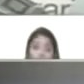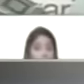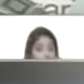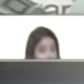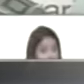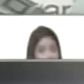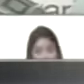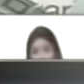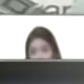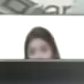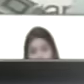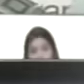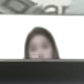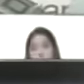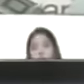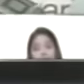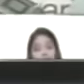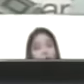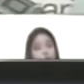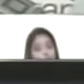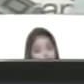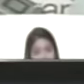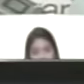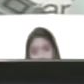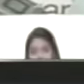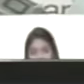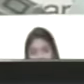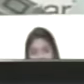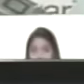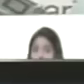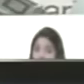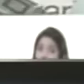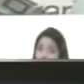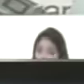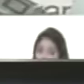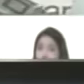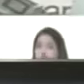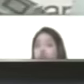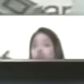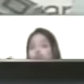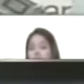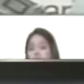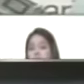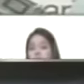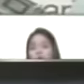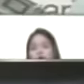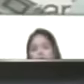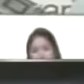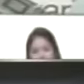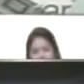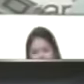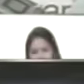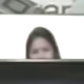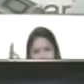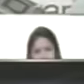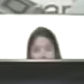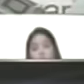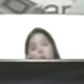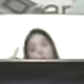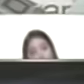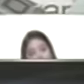es posible, porque aquí hay normas. Esas personas van a ser trasladadas con condiciones de máxima seguridad a